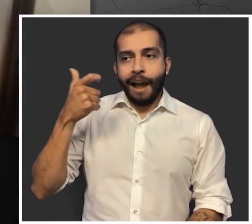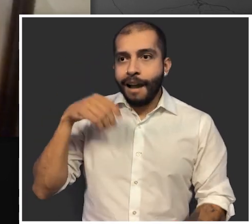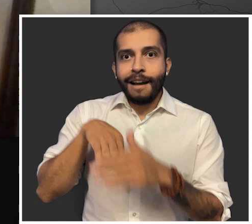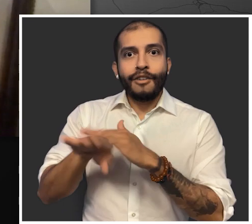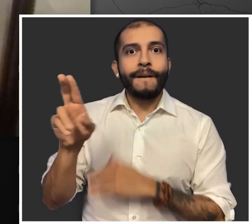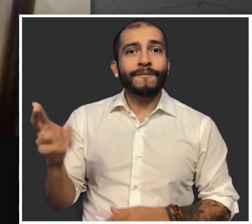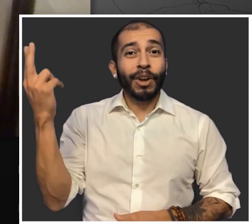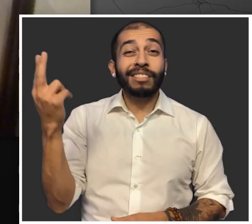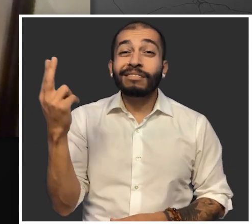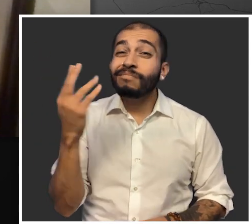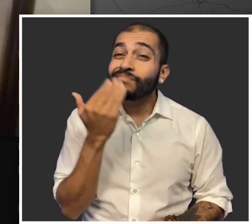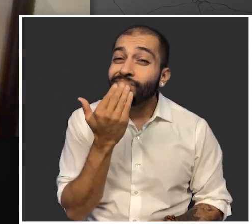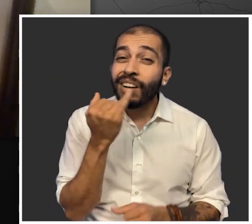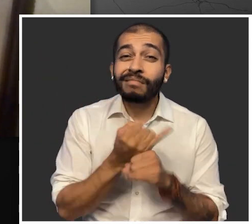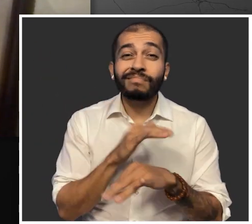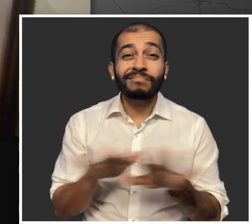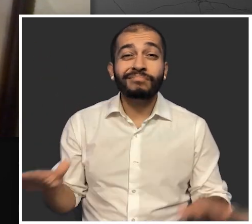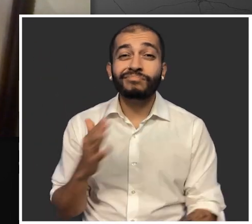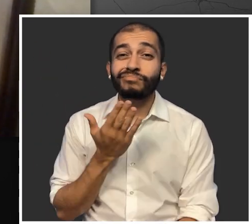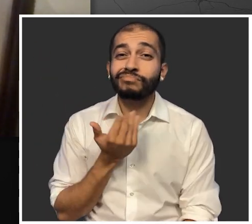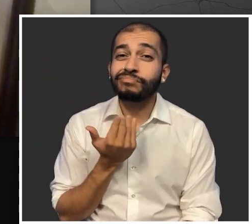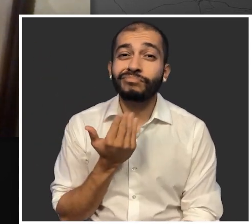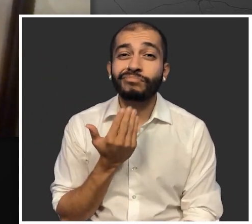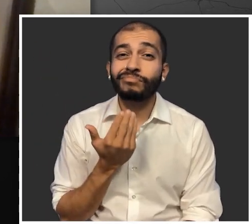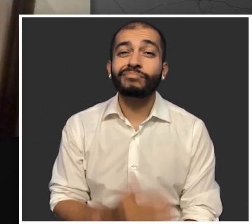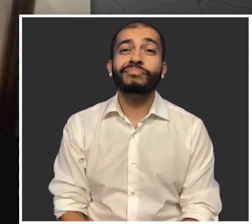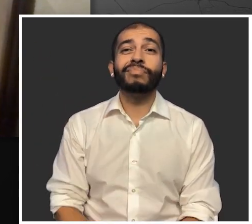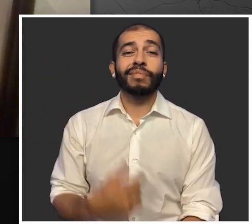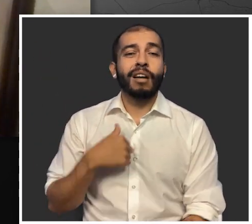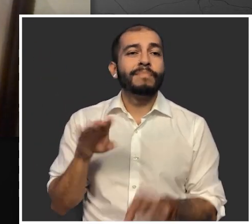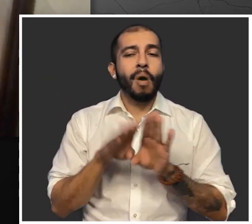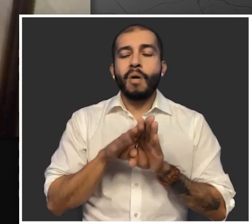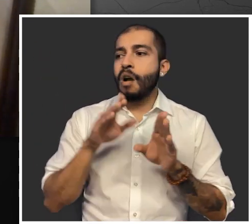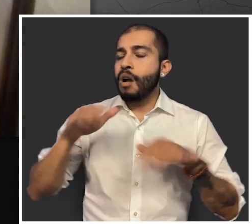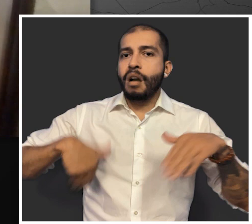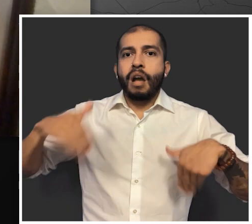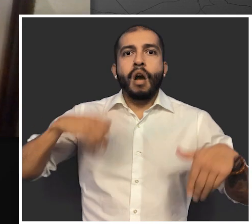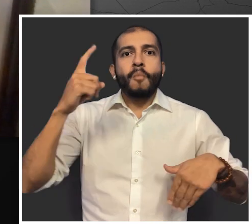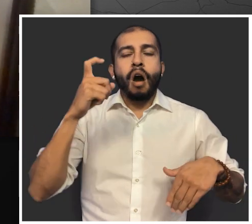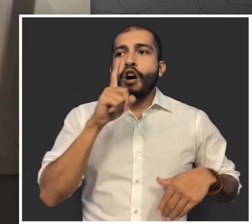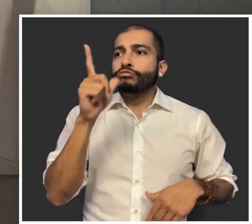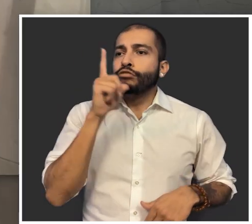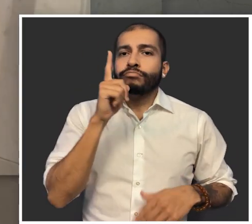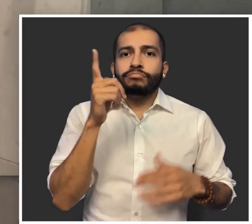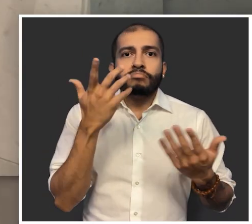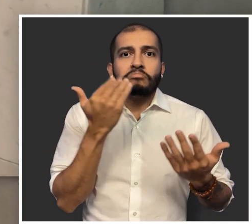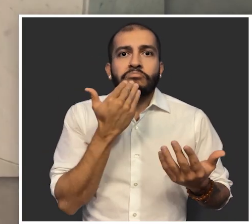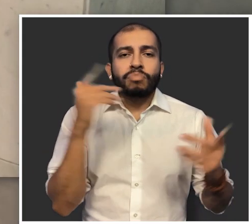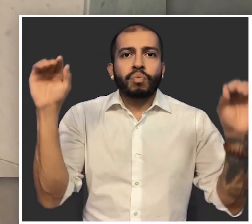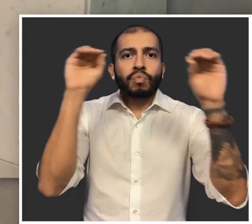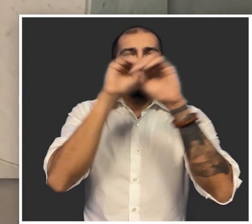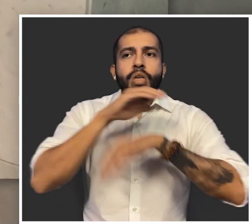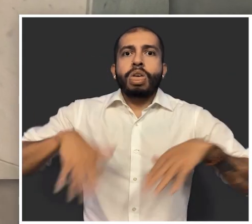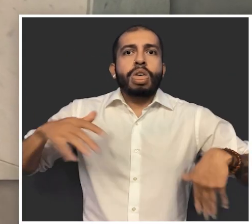persona de mi familia en ir a la universidad, así que no había absolutamente ninguna información. Nadaba sola en la oscuridad.